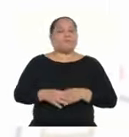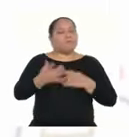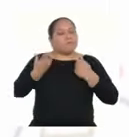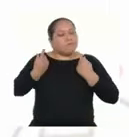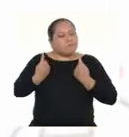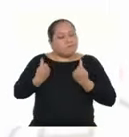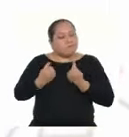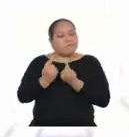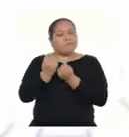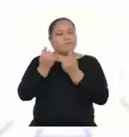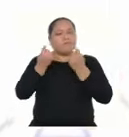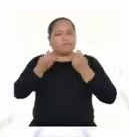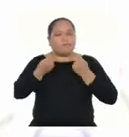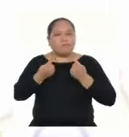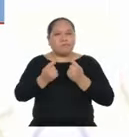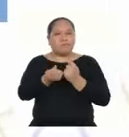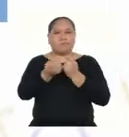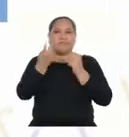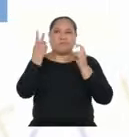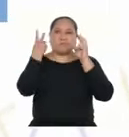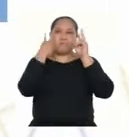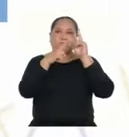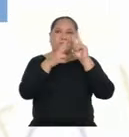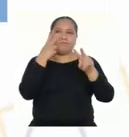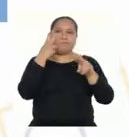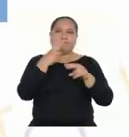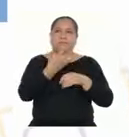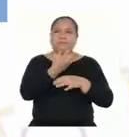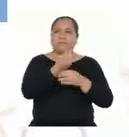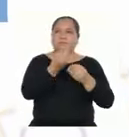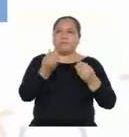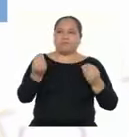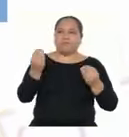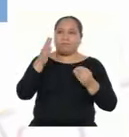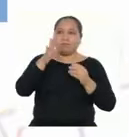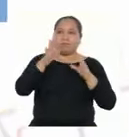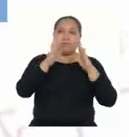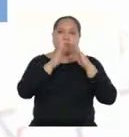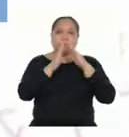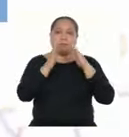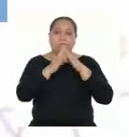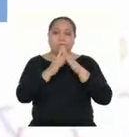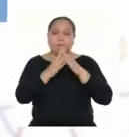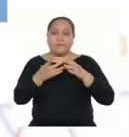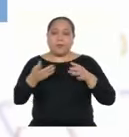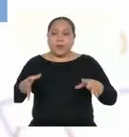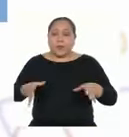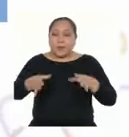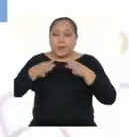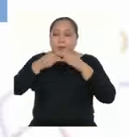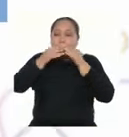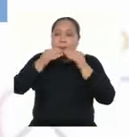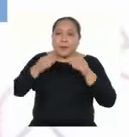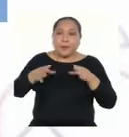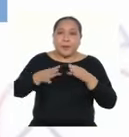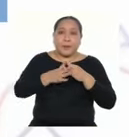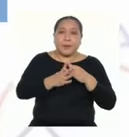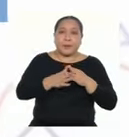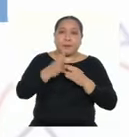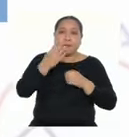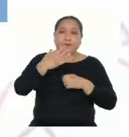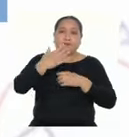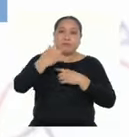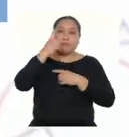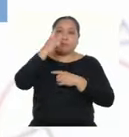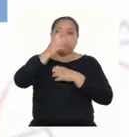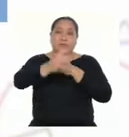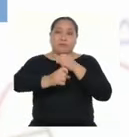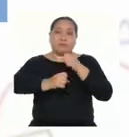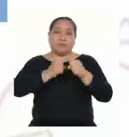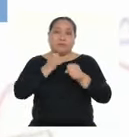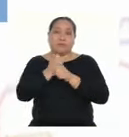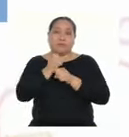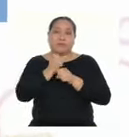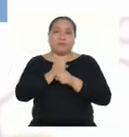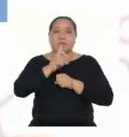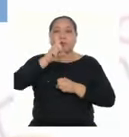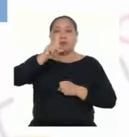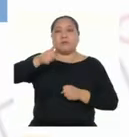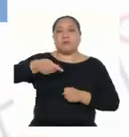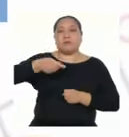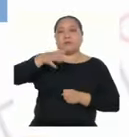contra la marea. Observemos todas y todos en casa la producción de plástico a lo largo de los años.